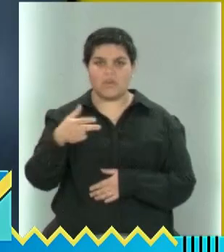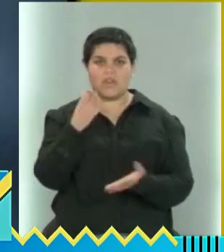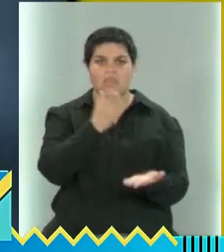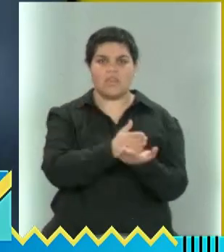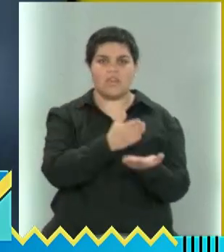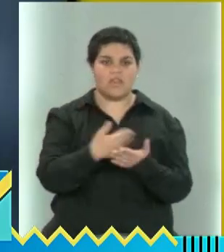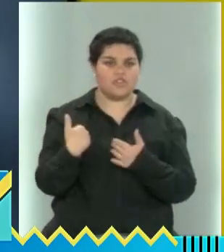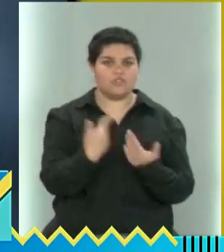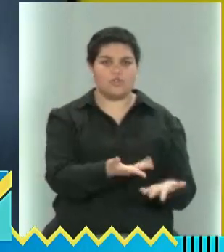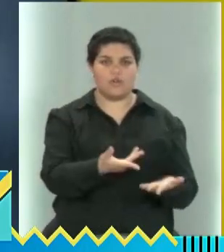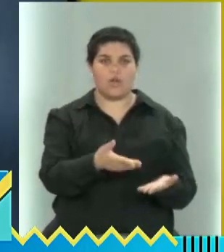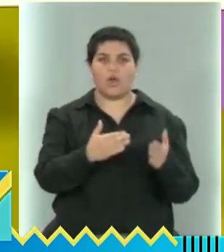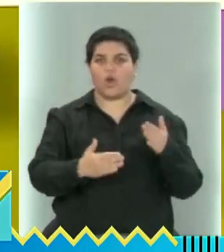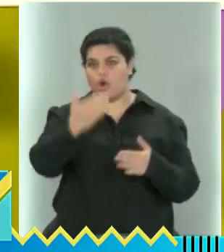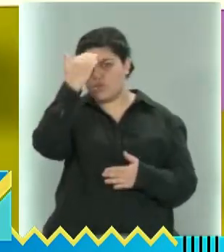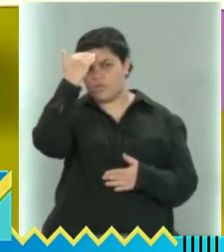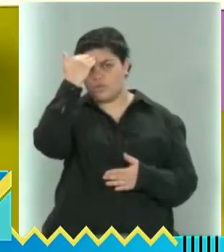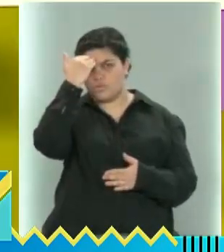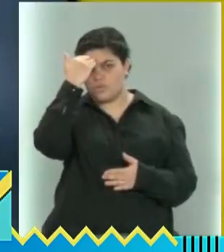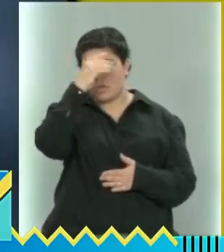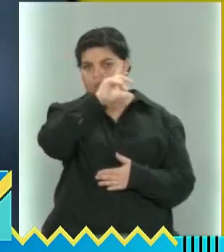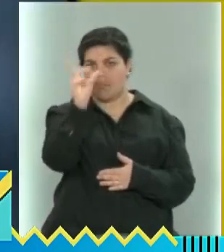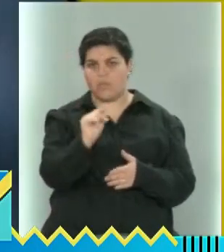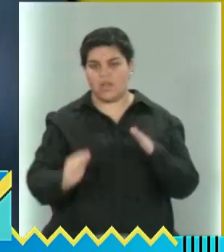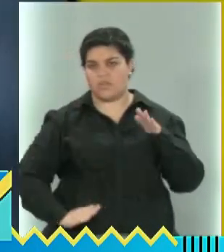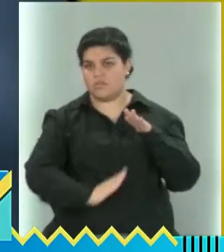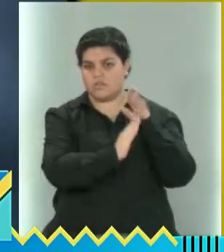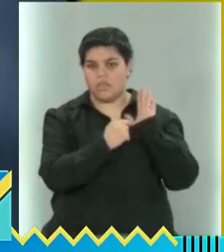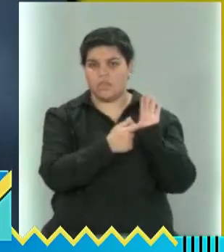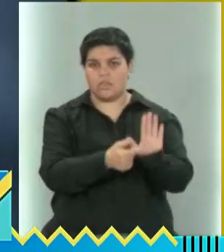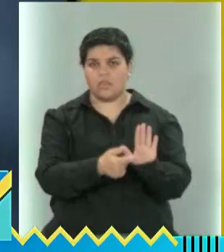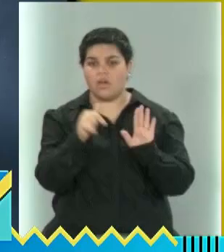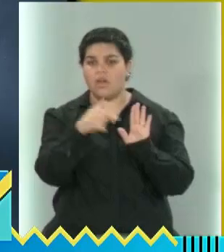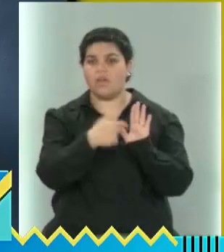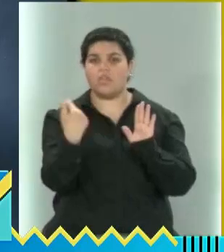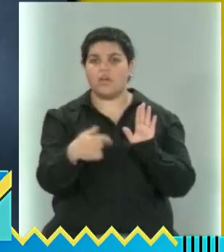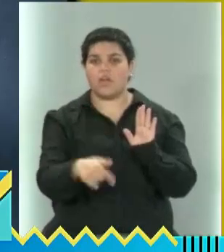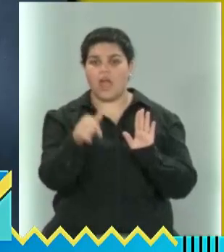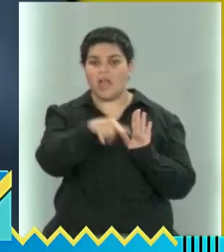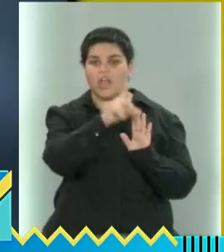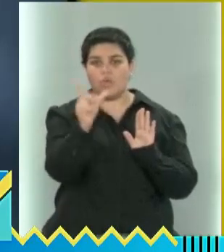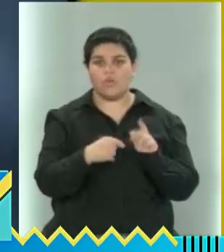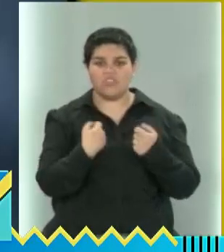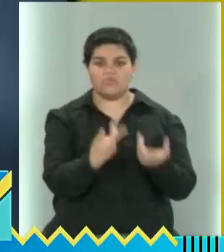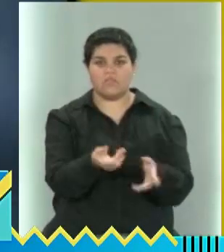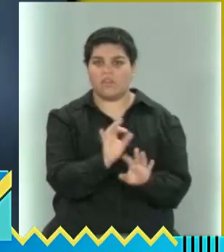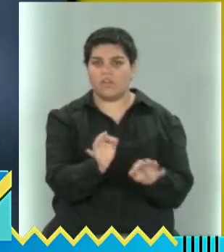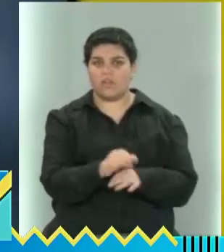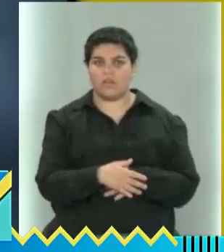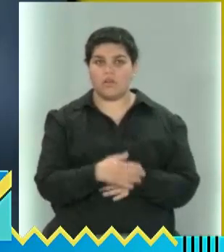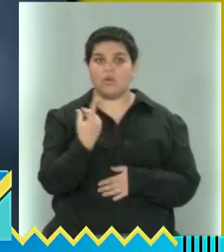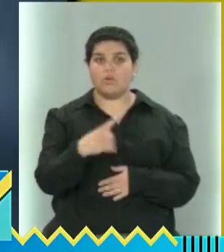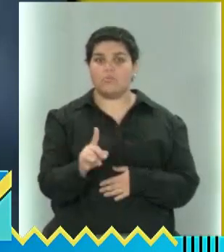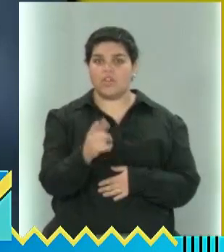derecho garantizado por la Constitución de nuestro país, que es el de recibir la educación. Sin embargo, sí se ha garantizado las 3 semanas de